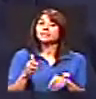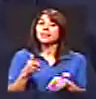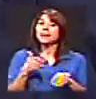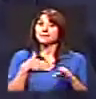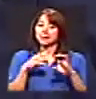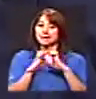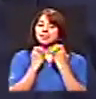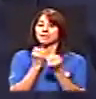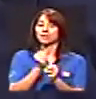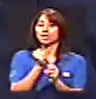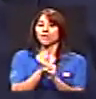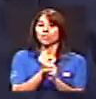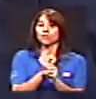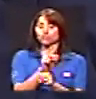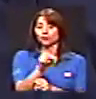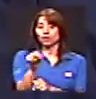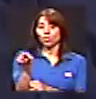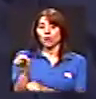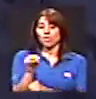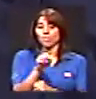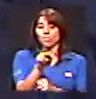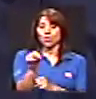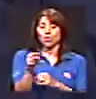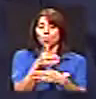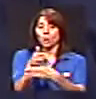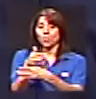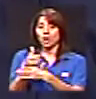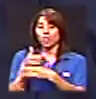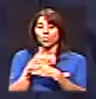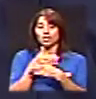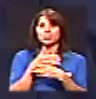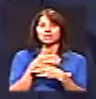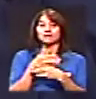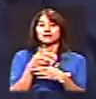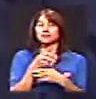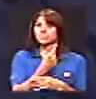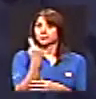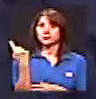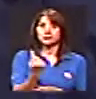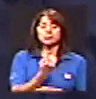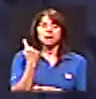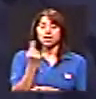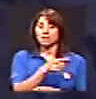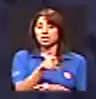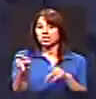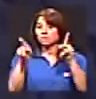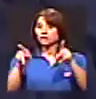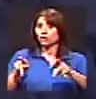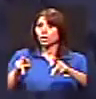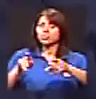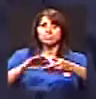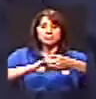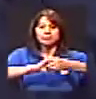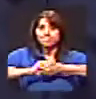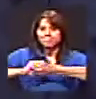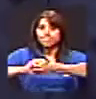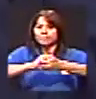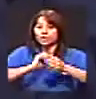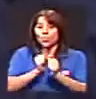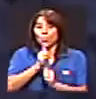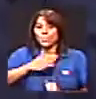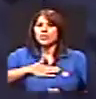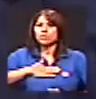colaboradores, tanto como director como decano, siempre fueron tan solidarios conmigo que eso me